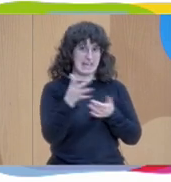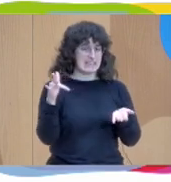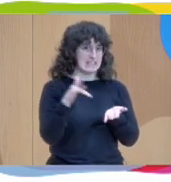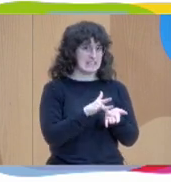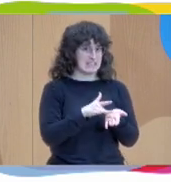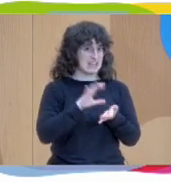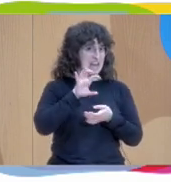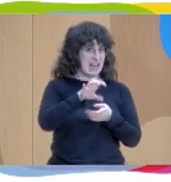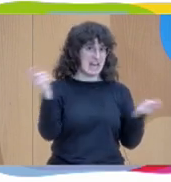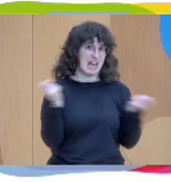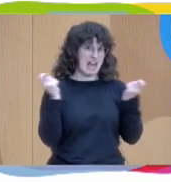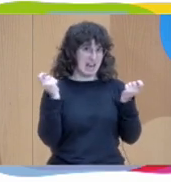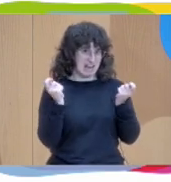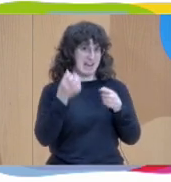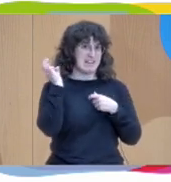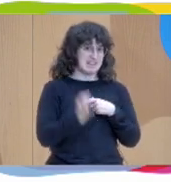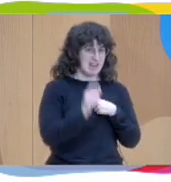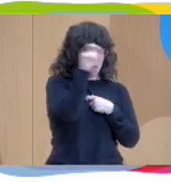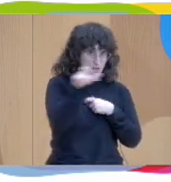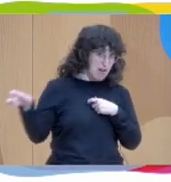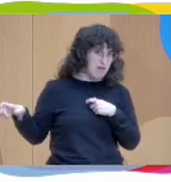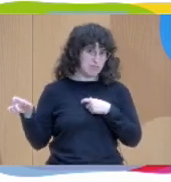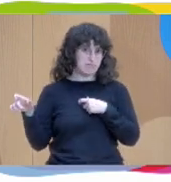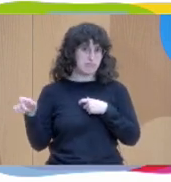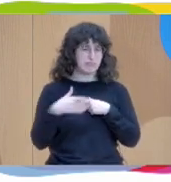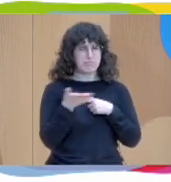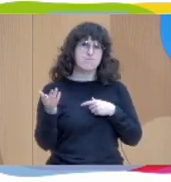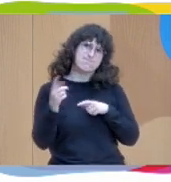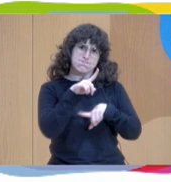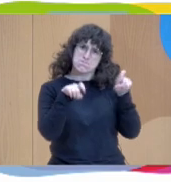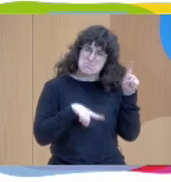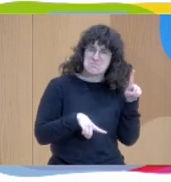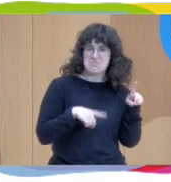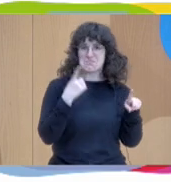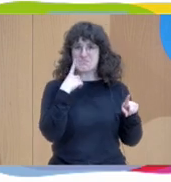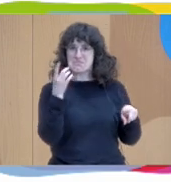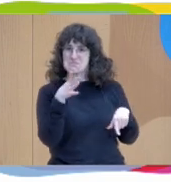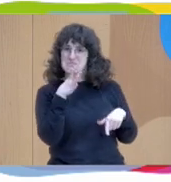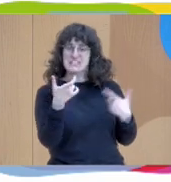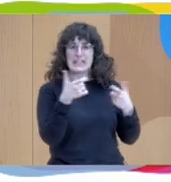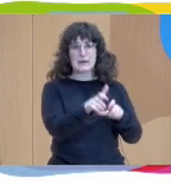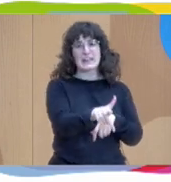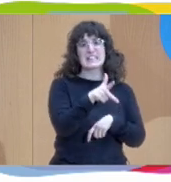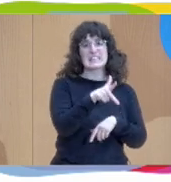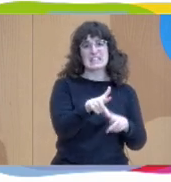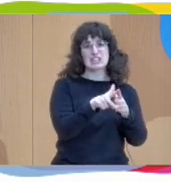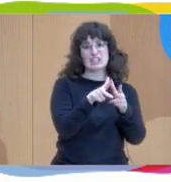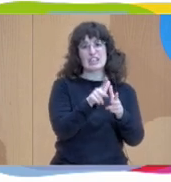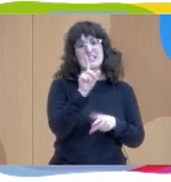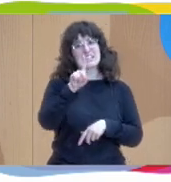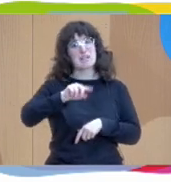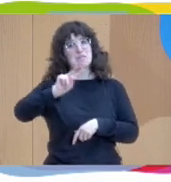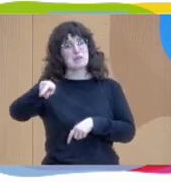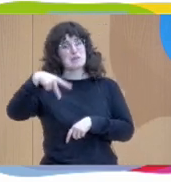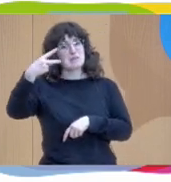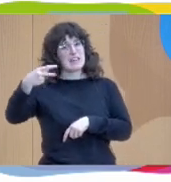estáis hoy aquí Por qué el departamento de derechos sociales y el departamento de de vicepresidencia Por qué nos